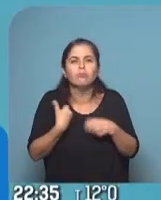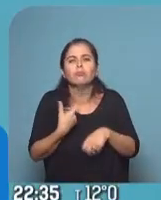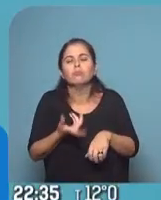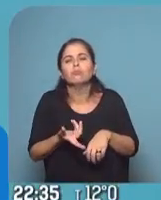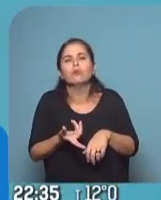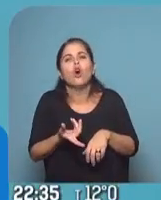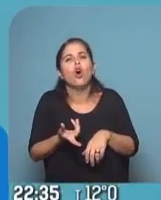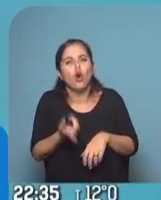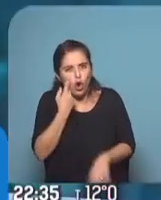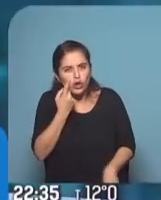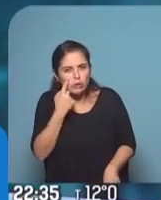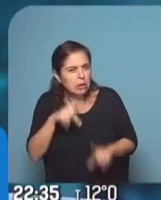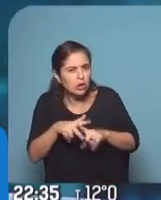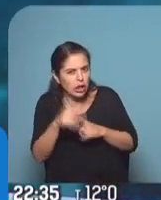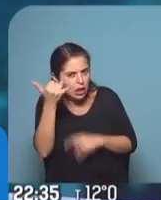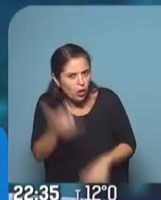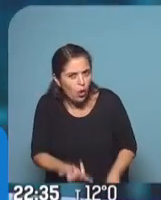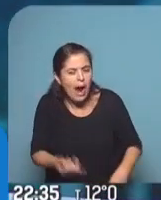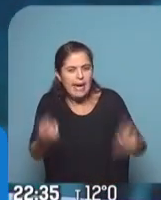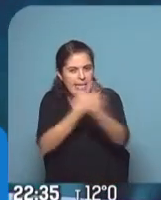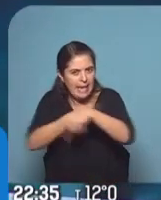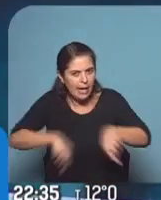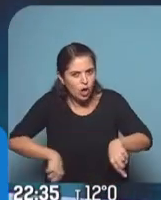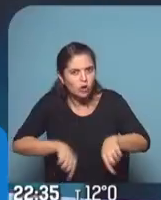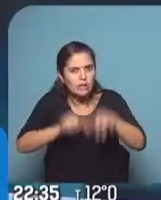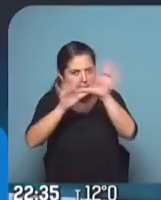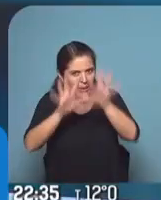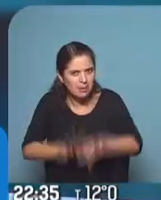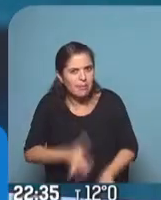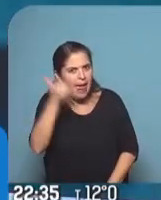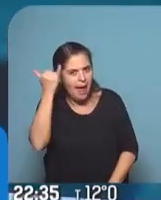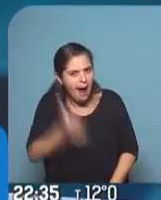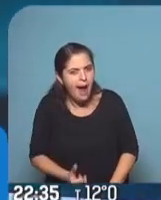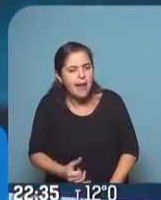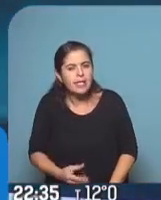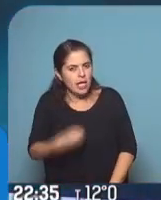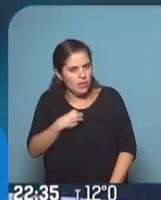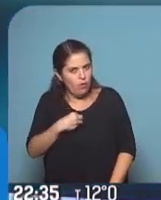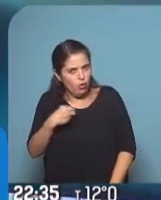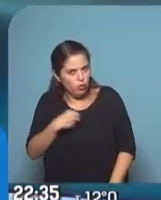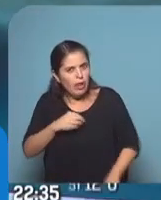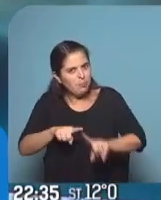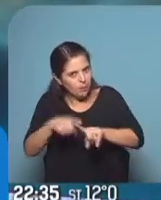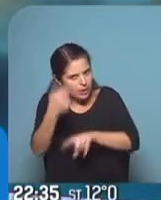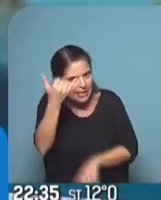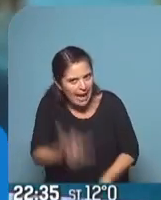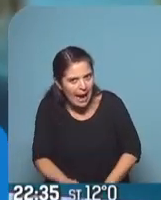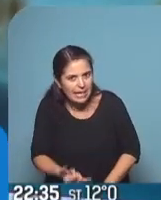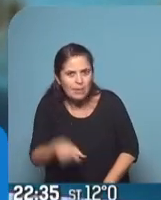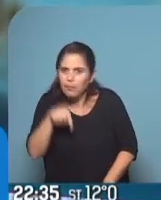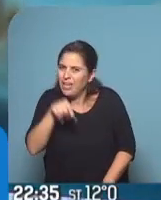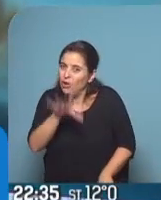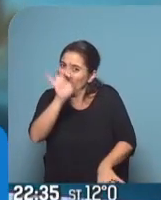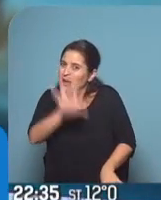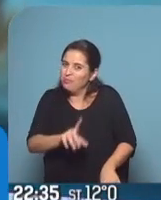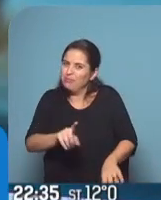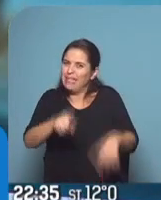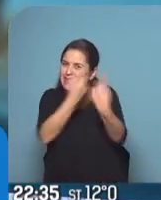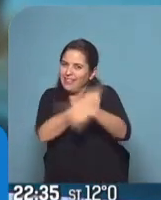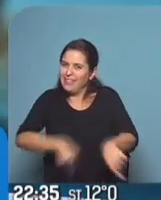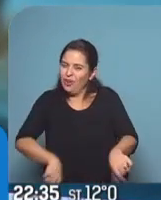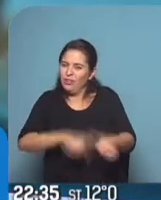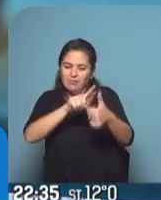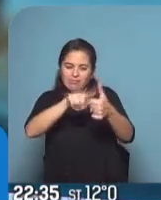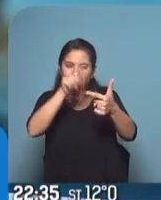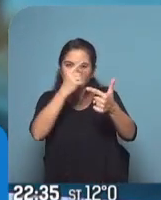el material con el cual se podría trabajar y la voluntad política. Pero eso es solamente tener el material. Luego lo que tiene que tener es